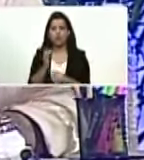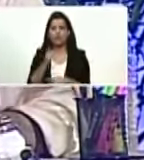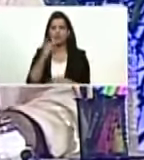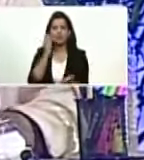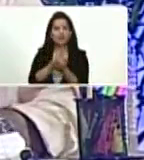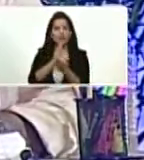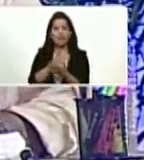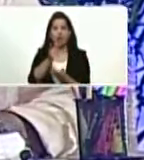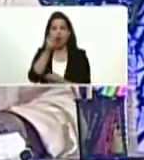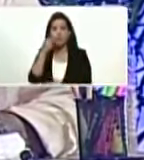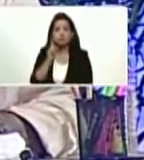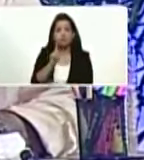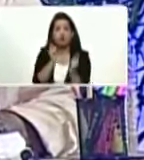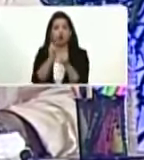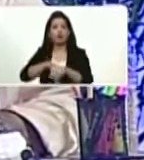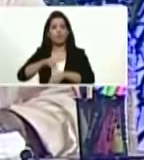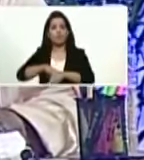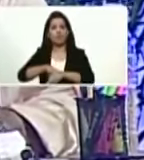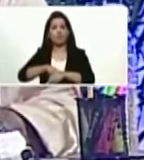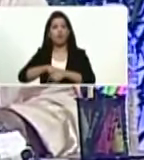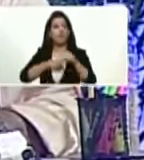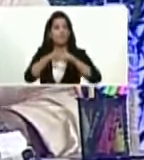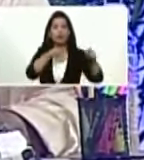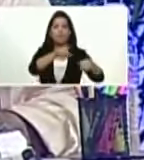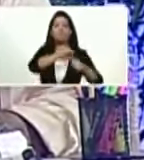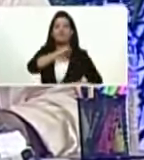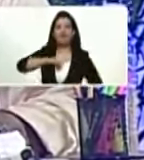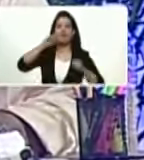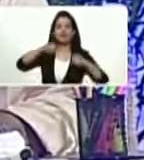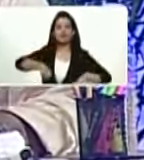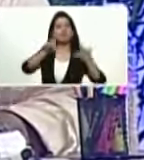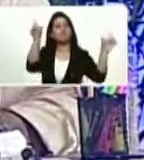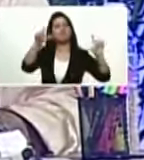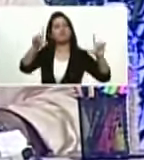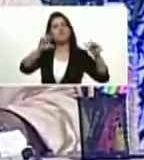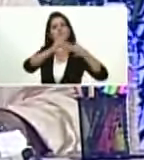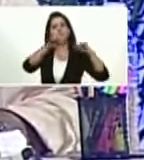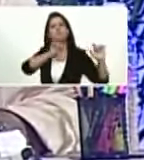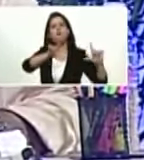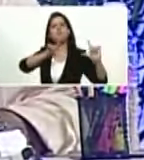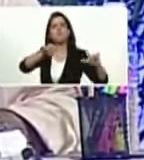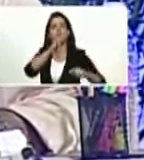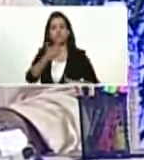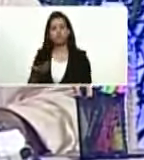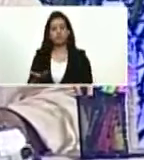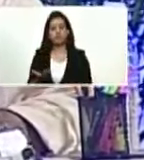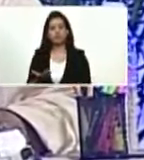3. Y luego el día de las elecciones, me dice el compañero Evo Morales,